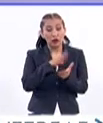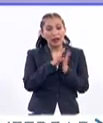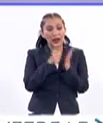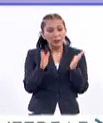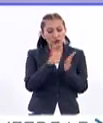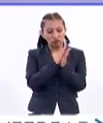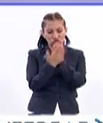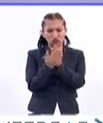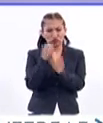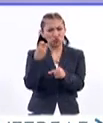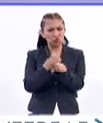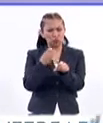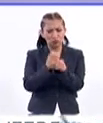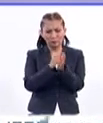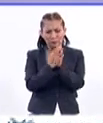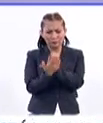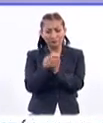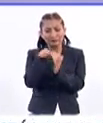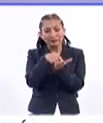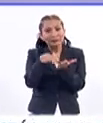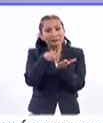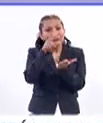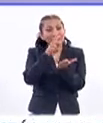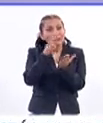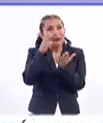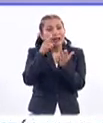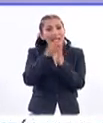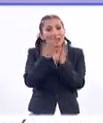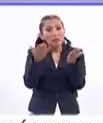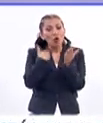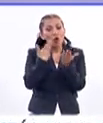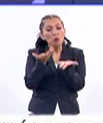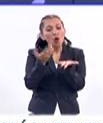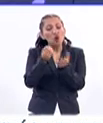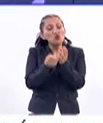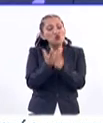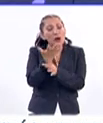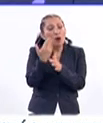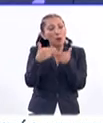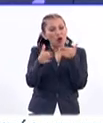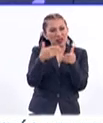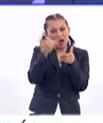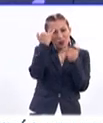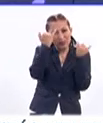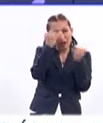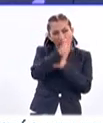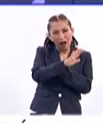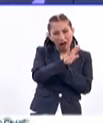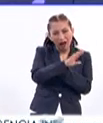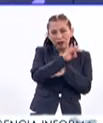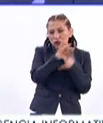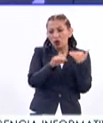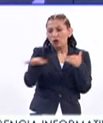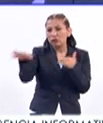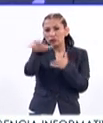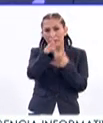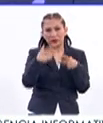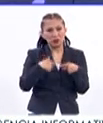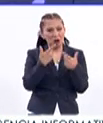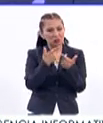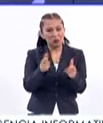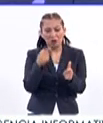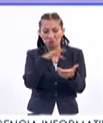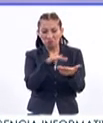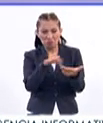libros empastados, eran libros que acercaban pensamiento actual, pensamiento moderno a todo tipo de